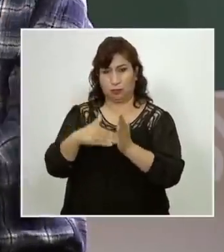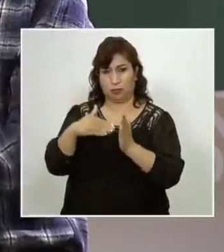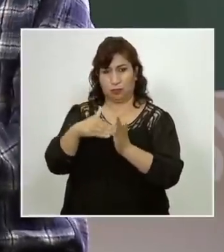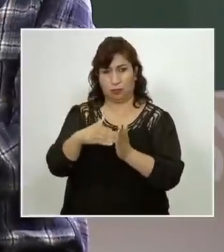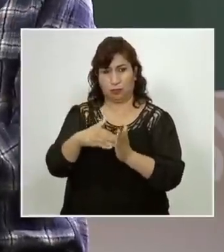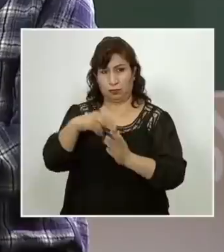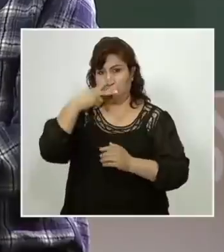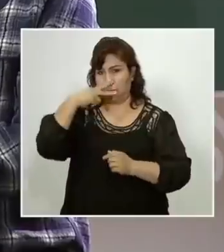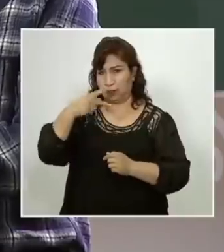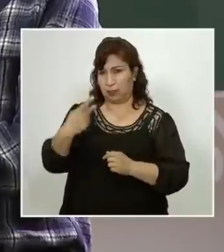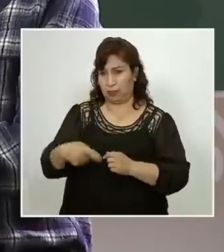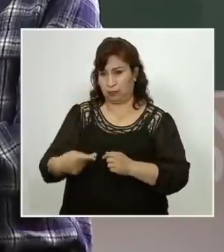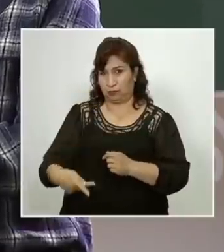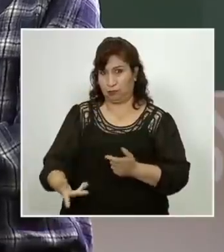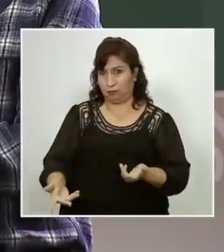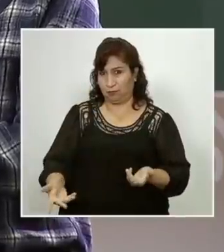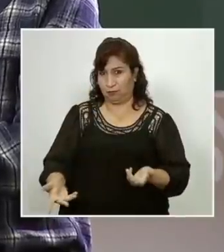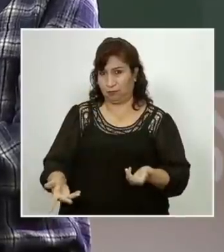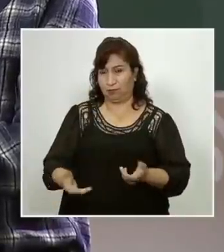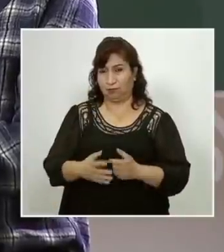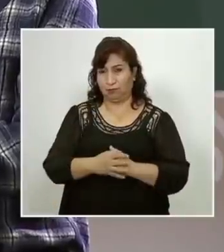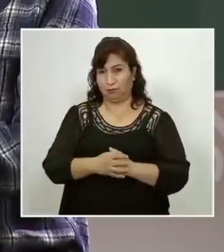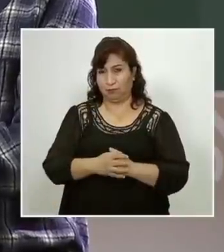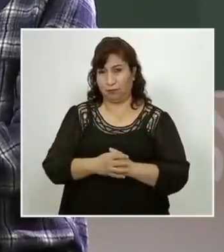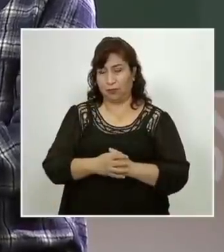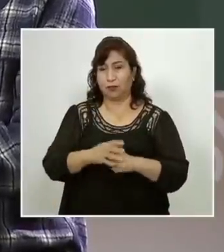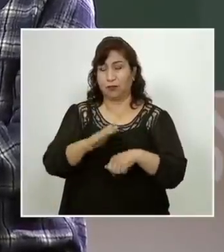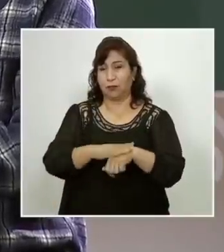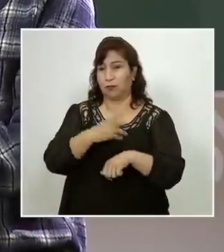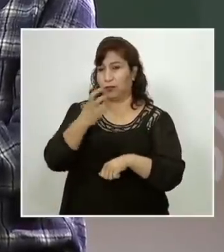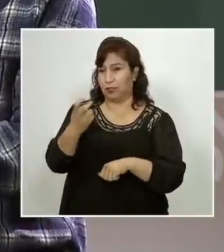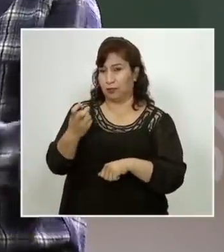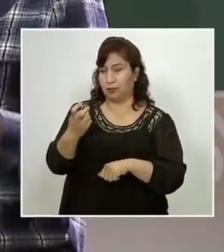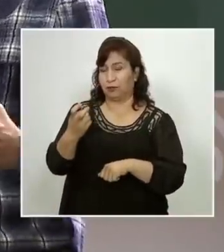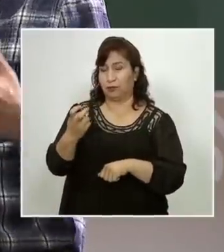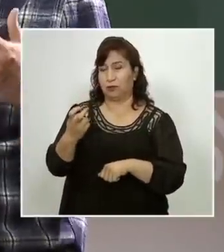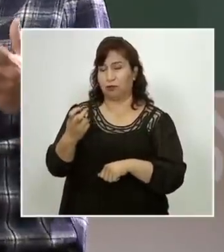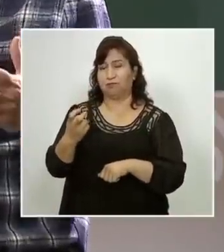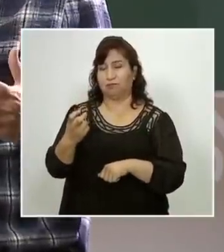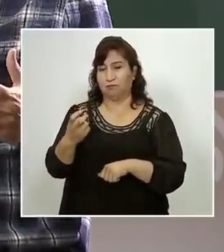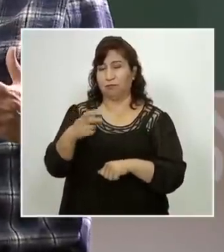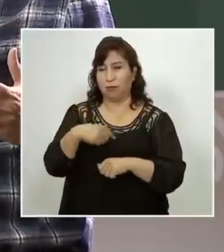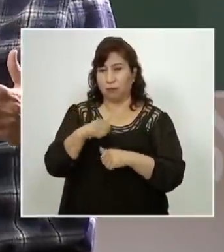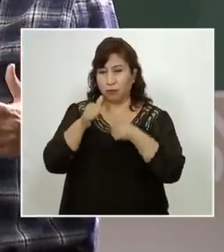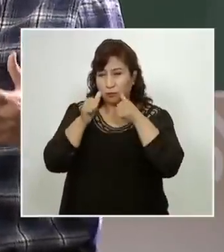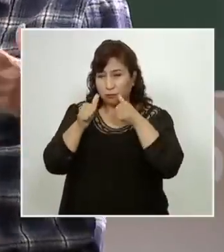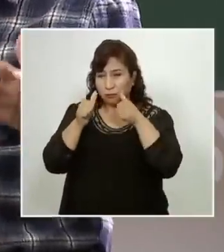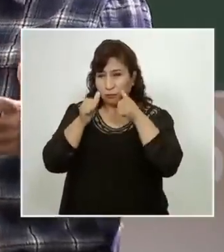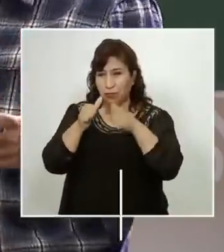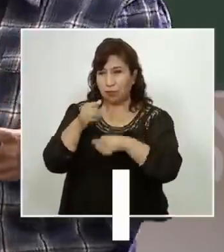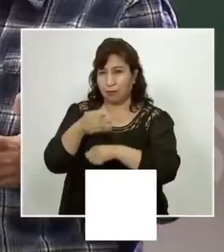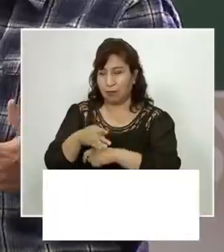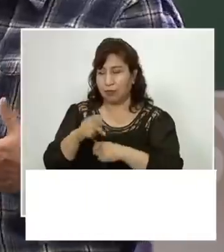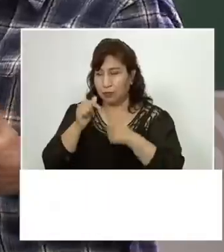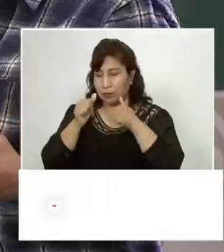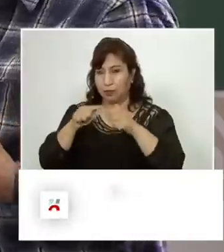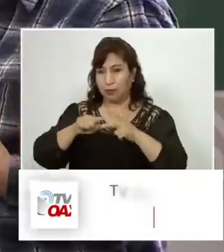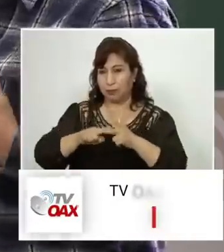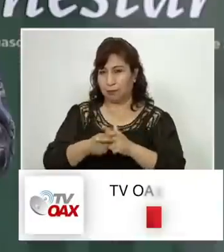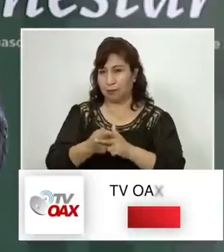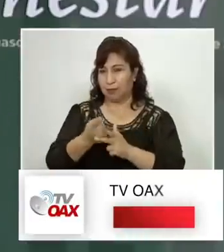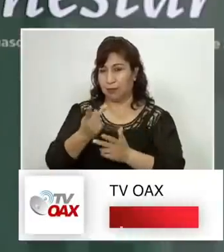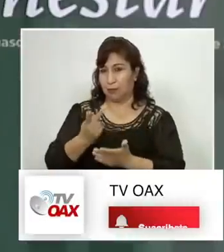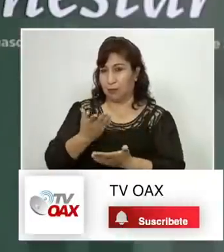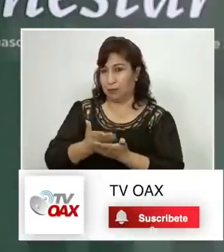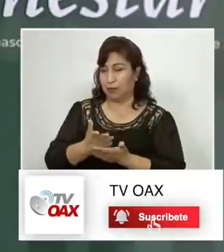de mexicanos. Por eso vamos a estar pendientes de que esta iniciativa sea